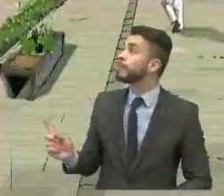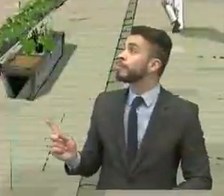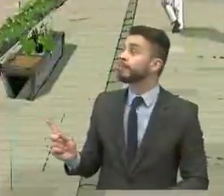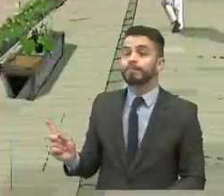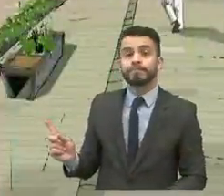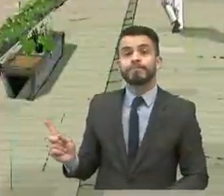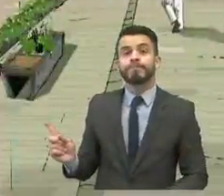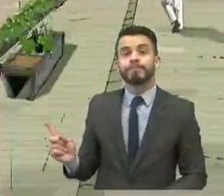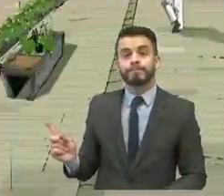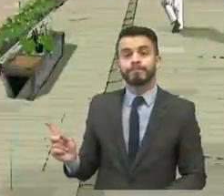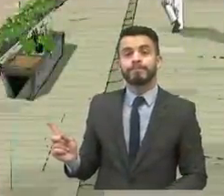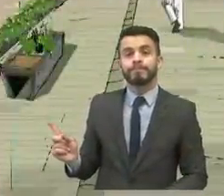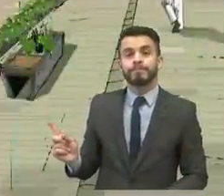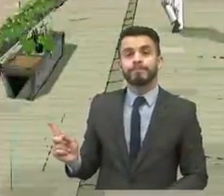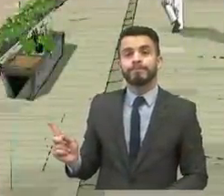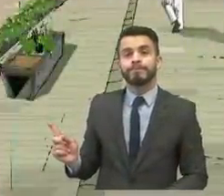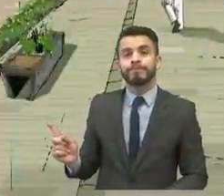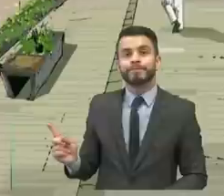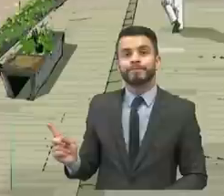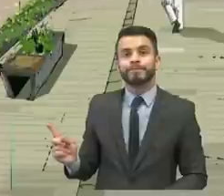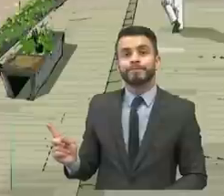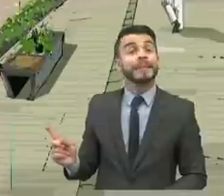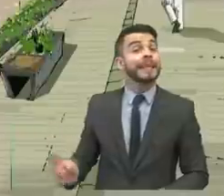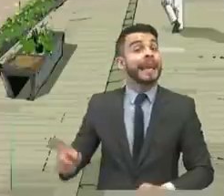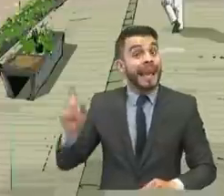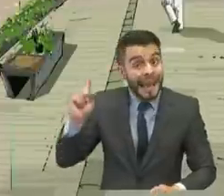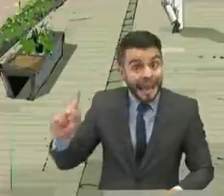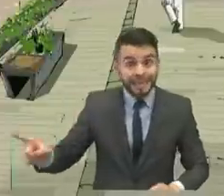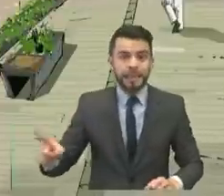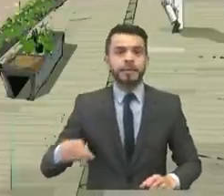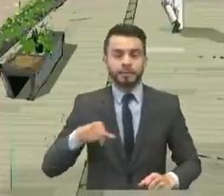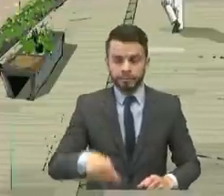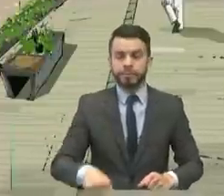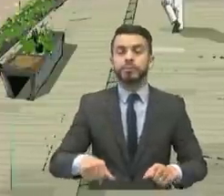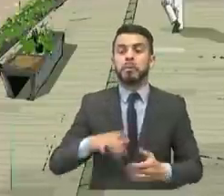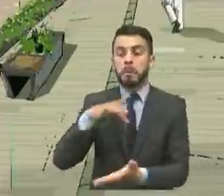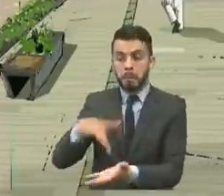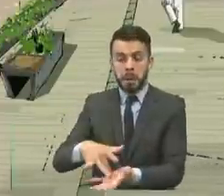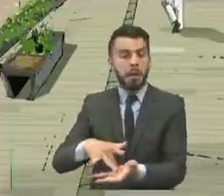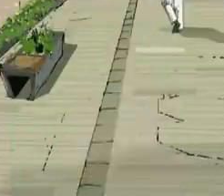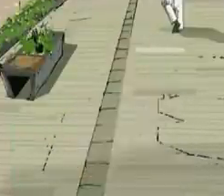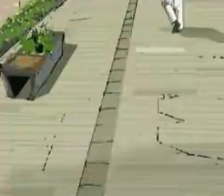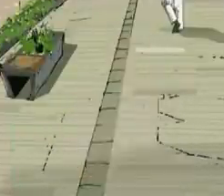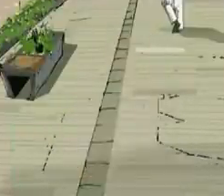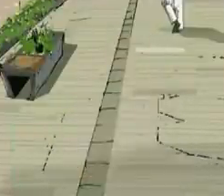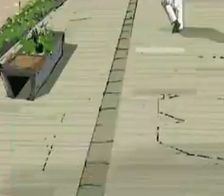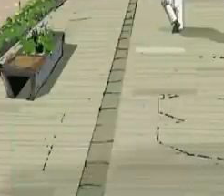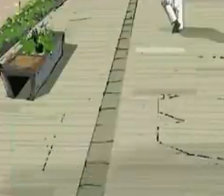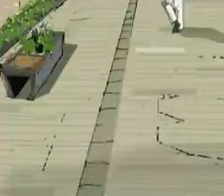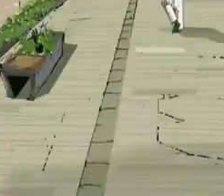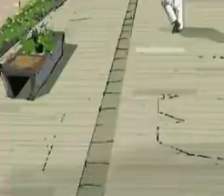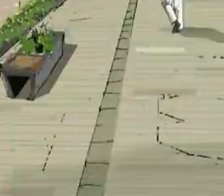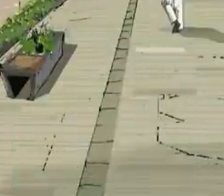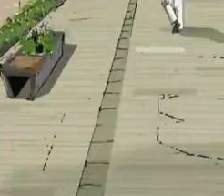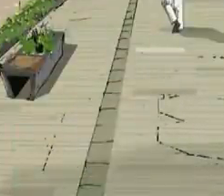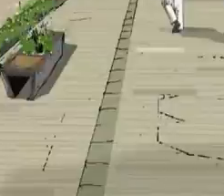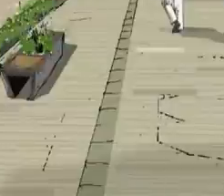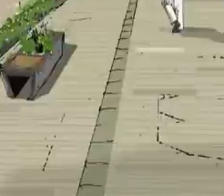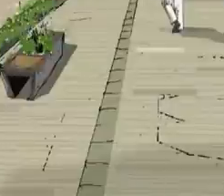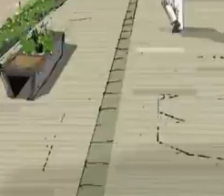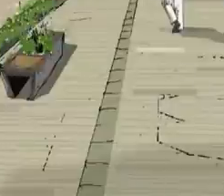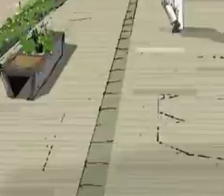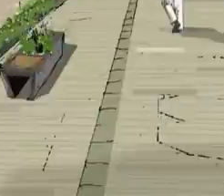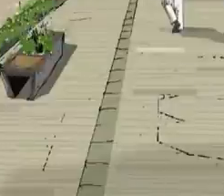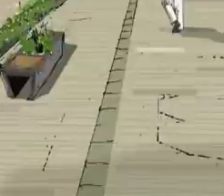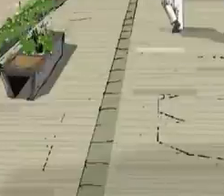Más o menos así. Esto es exclusivamente para entrar y salir, no más, de los garajes.